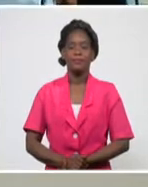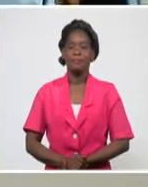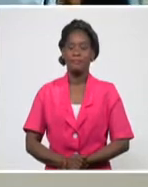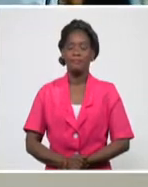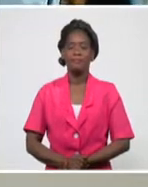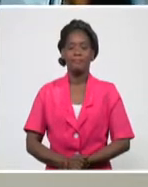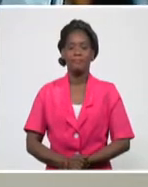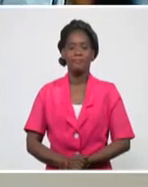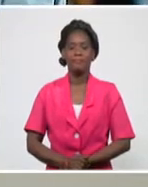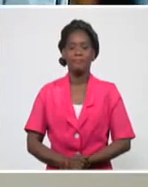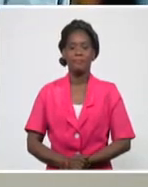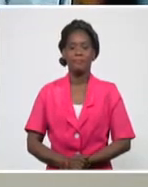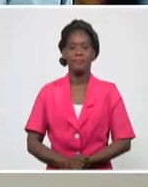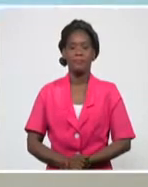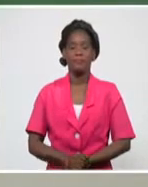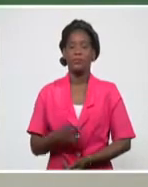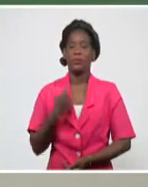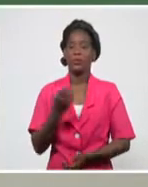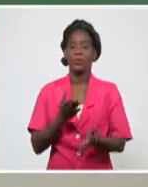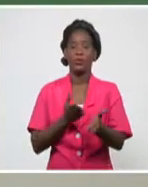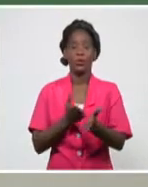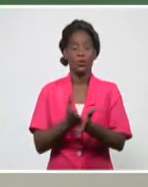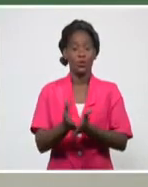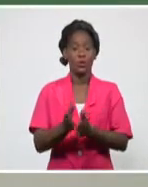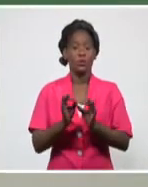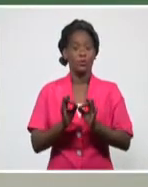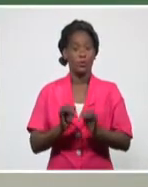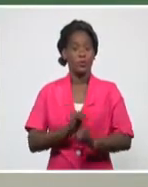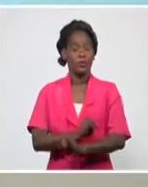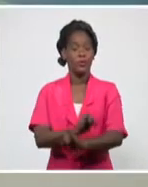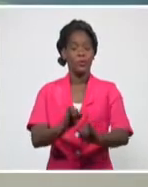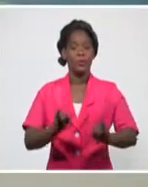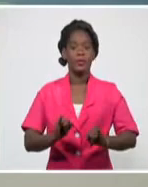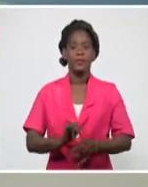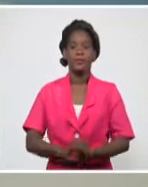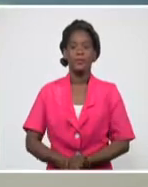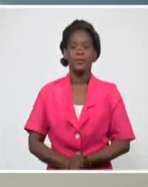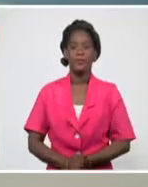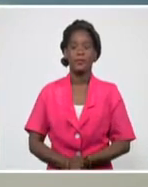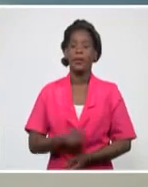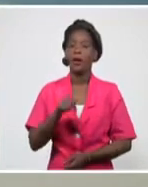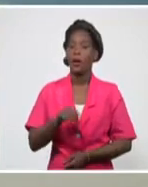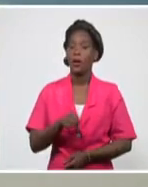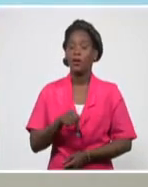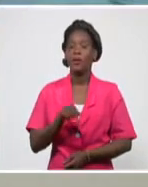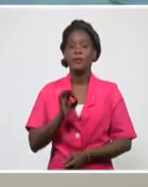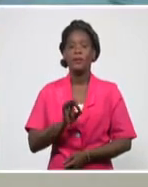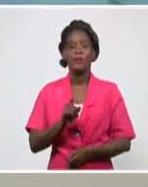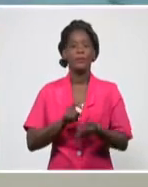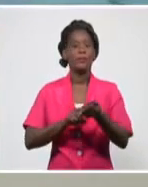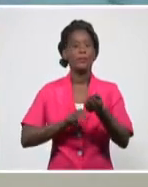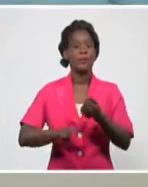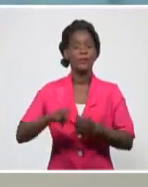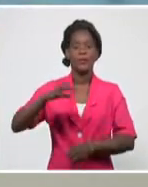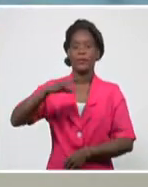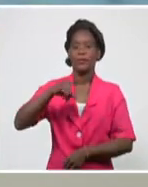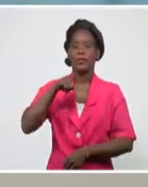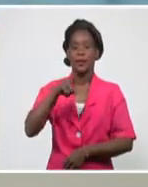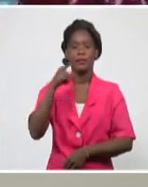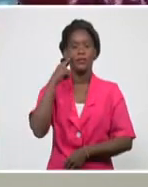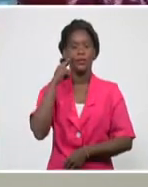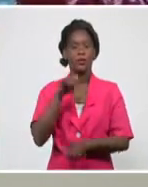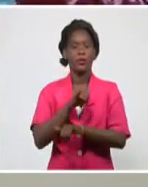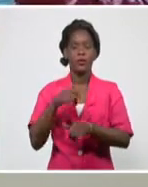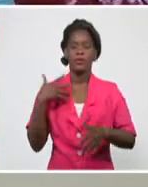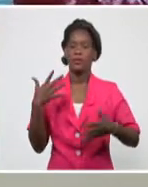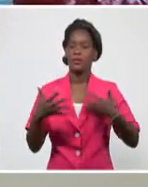Muchas gracias, Rosa María. Nosotros continuamos con esta cobertura especial y ahora vamos hacia Pinar del Río, donde, como en todo el país, también se celebran actividades por esta